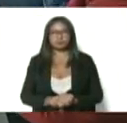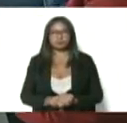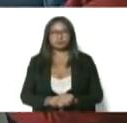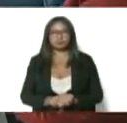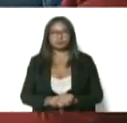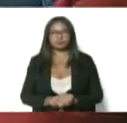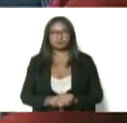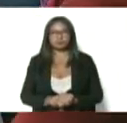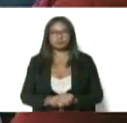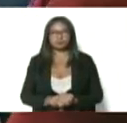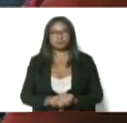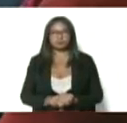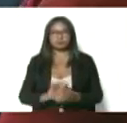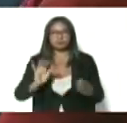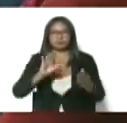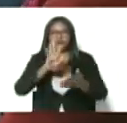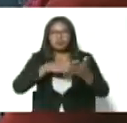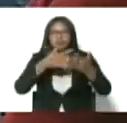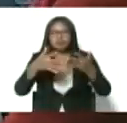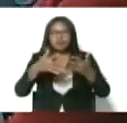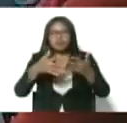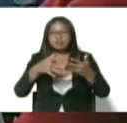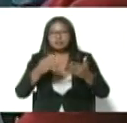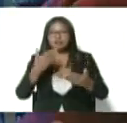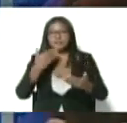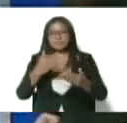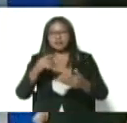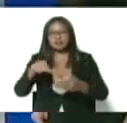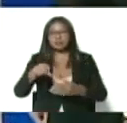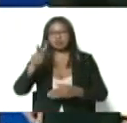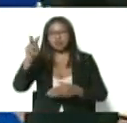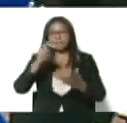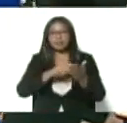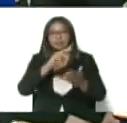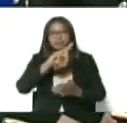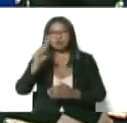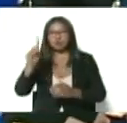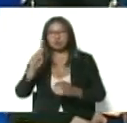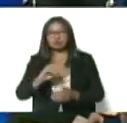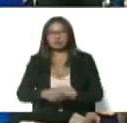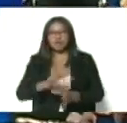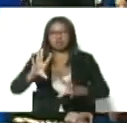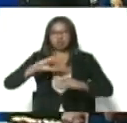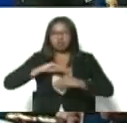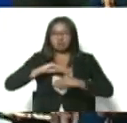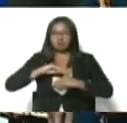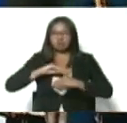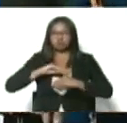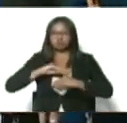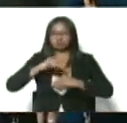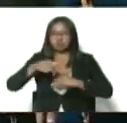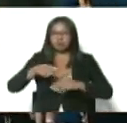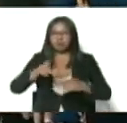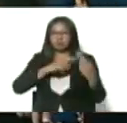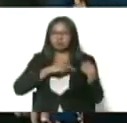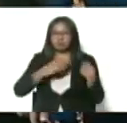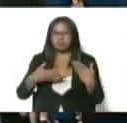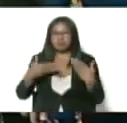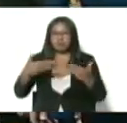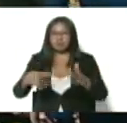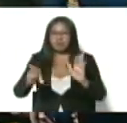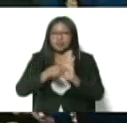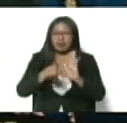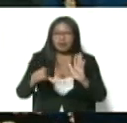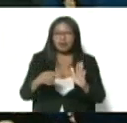la gente legislativa para el periodo legislativo 2021 asumimos el reto el desafío congreso del país de entregarle esta ley